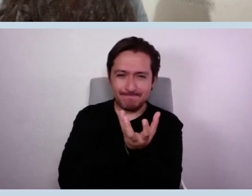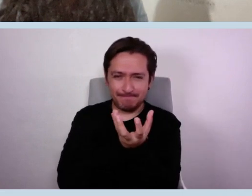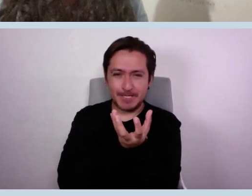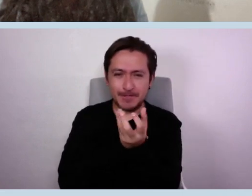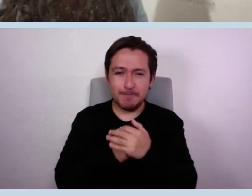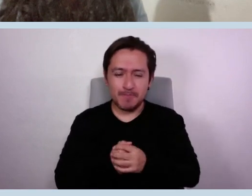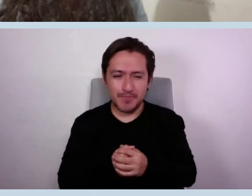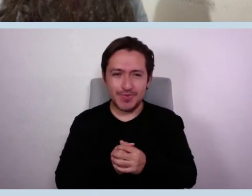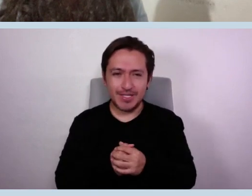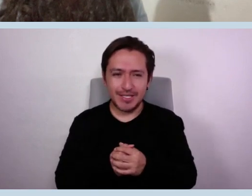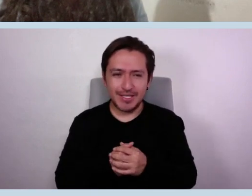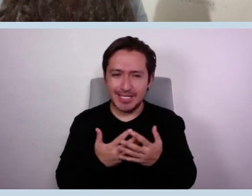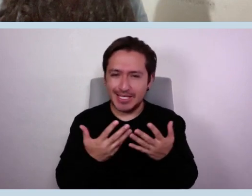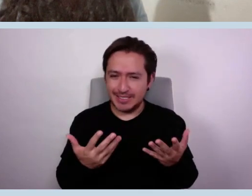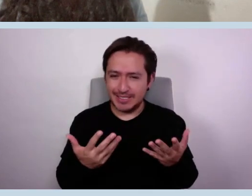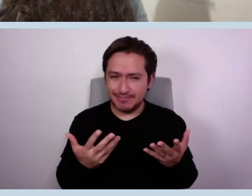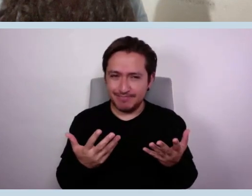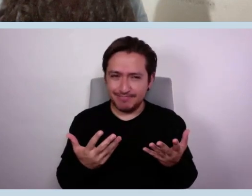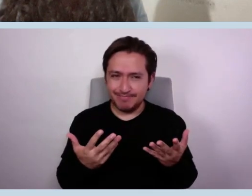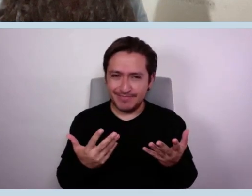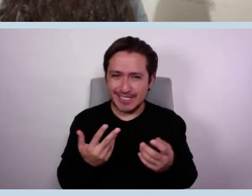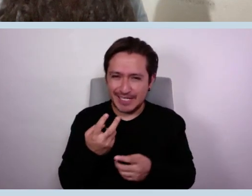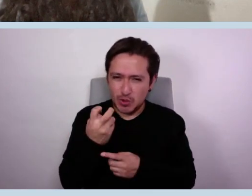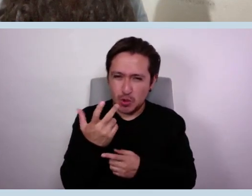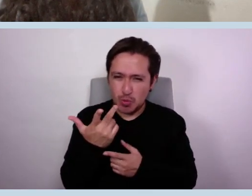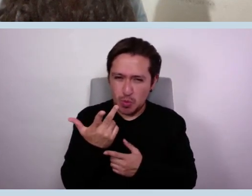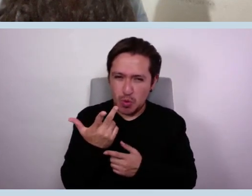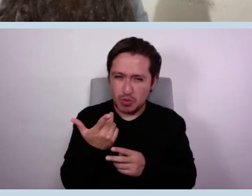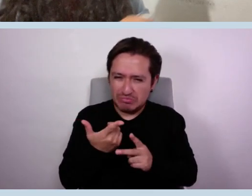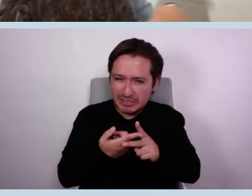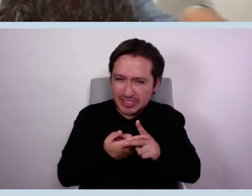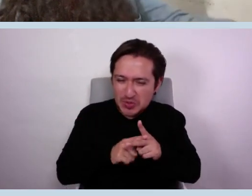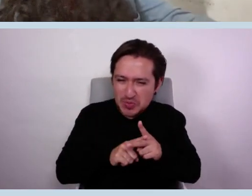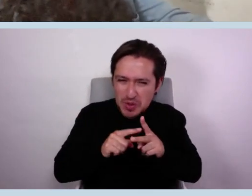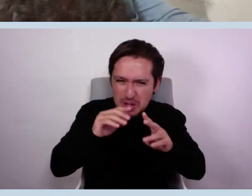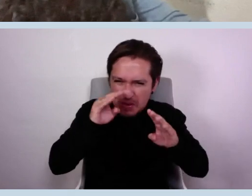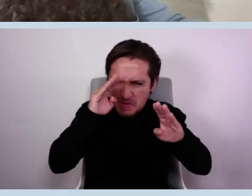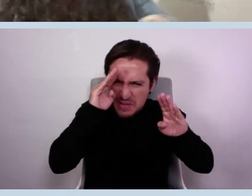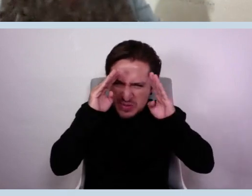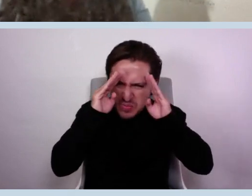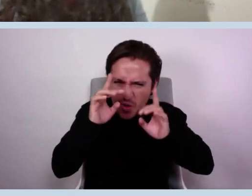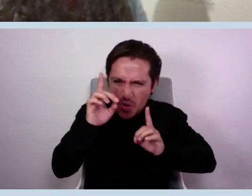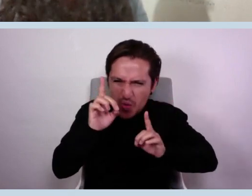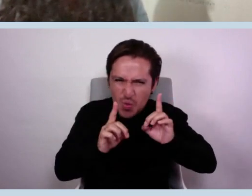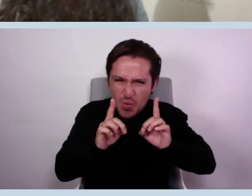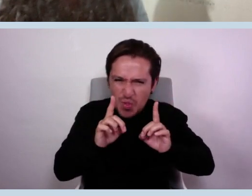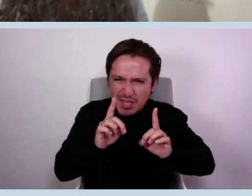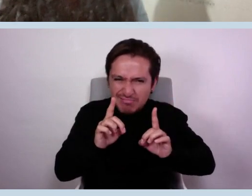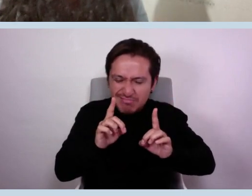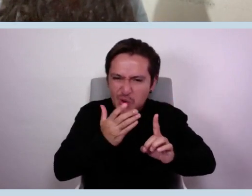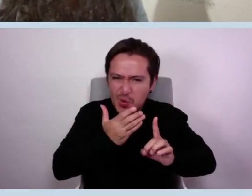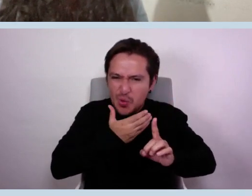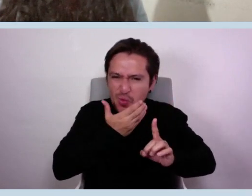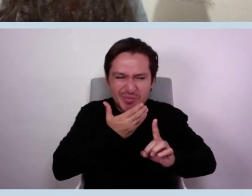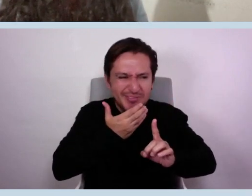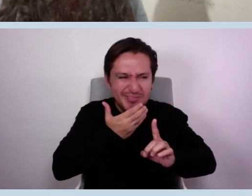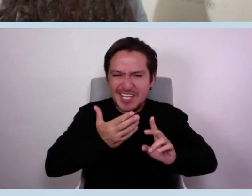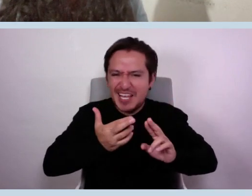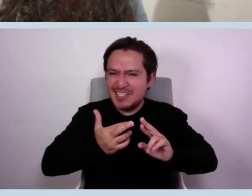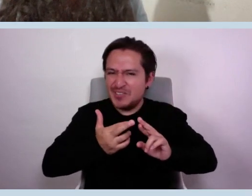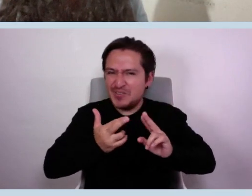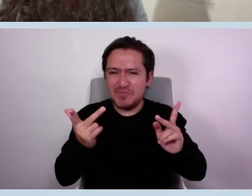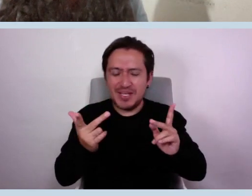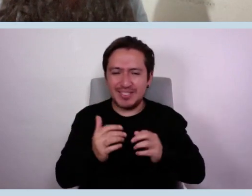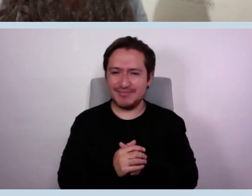eh poner en crisis o o pensar críticamente las maneras en las que